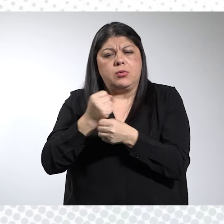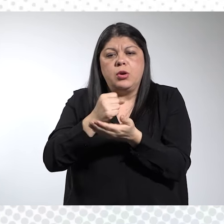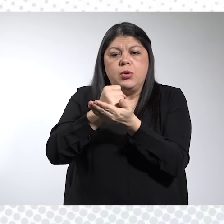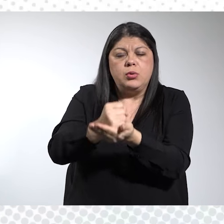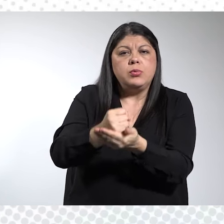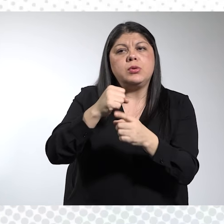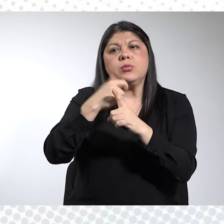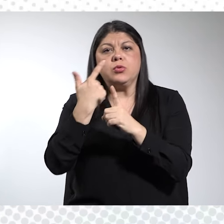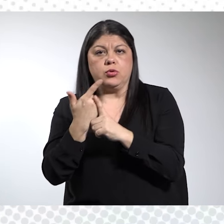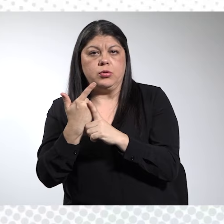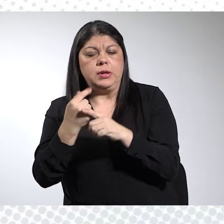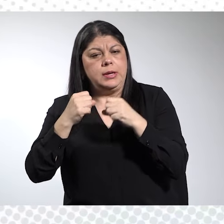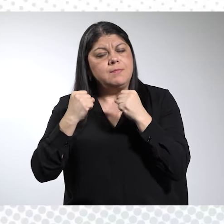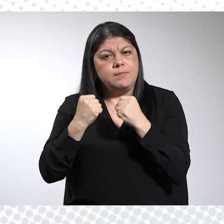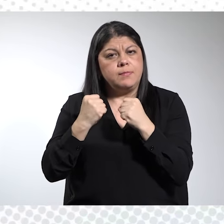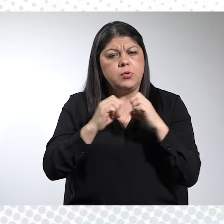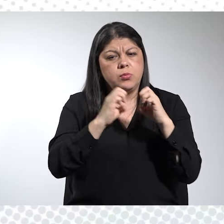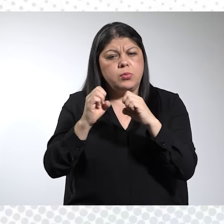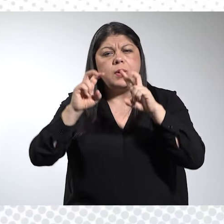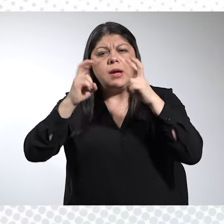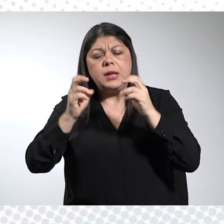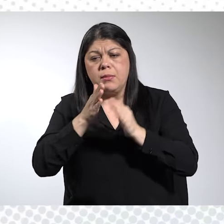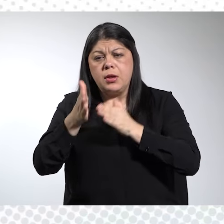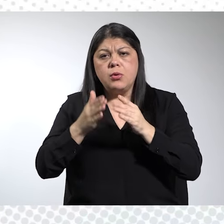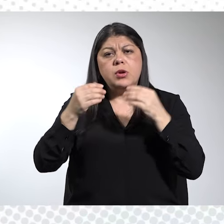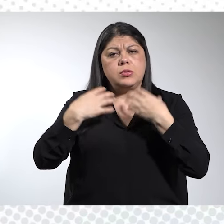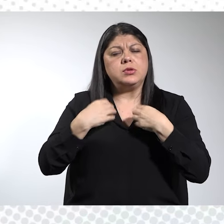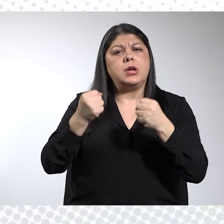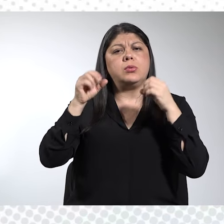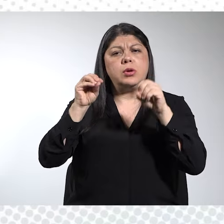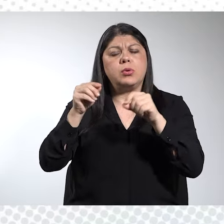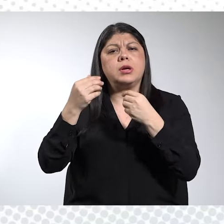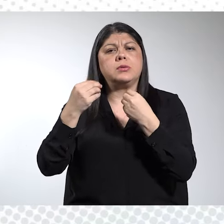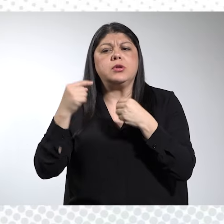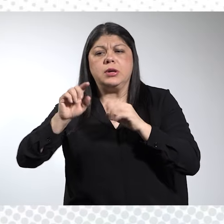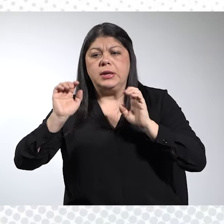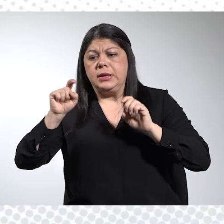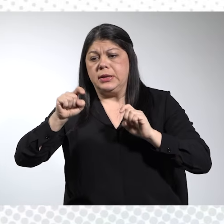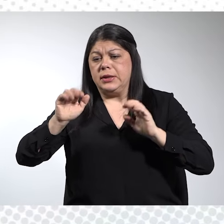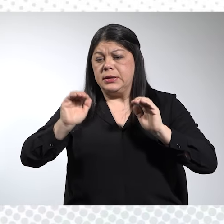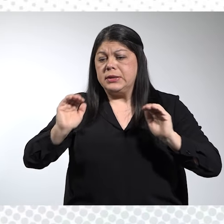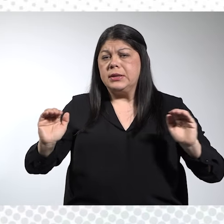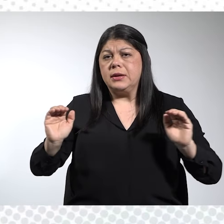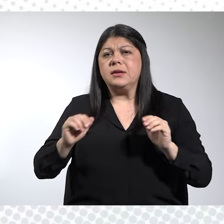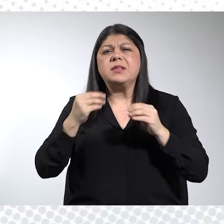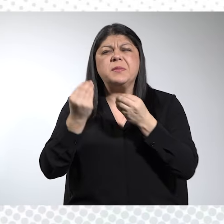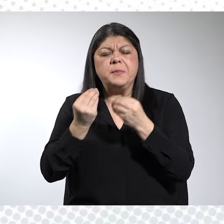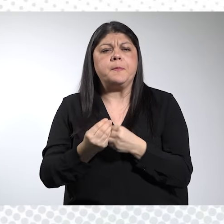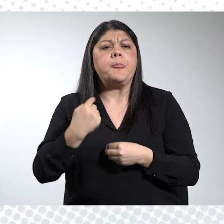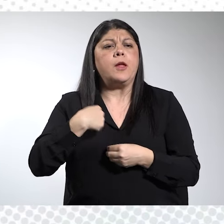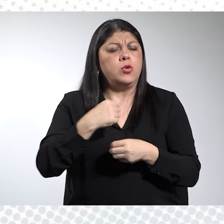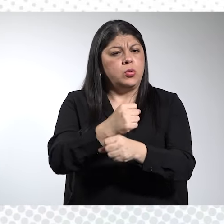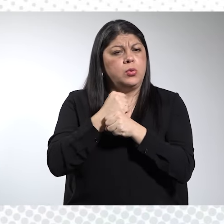una inversión social sostenida y estratégica en materia de cuidado, salud, educación, lo que necesita la niñez costarricense?